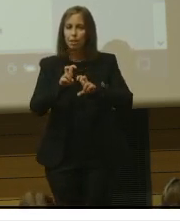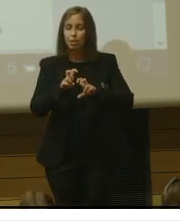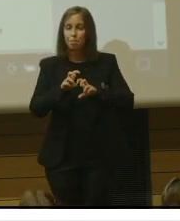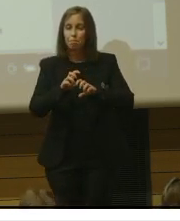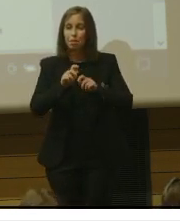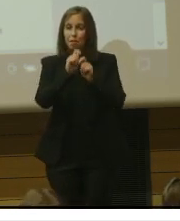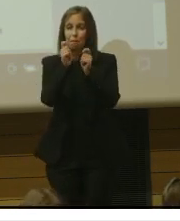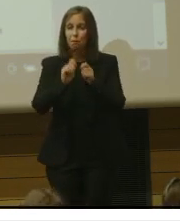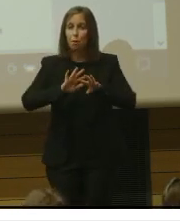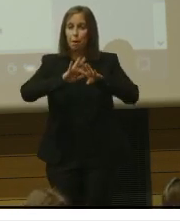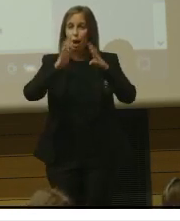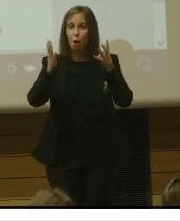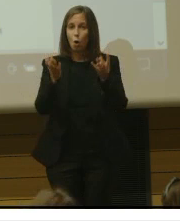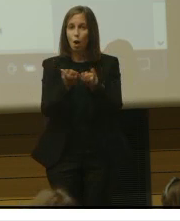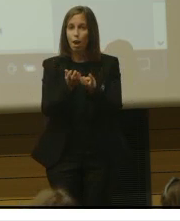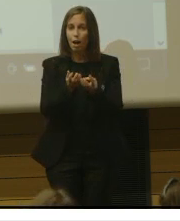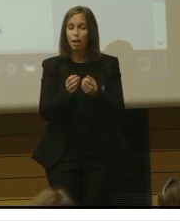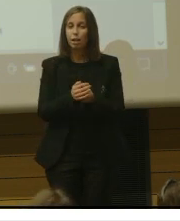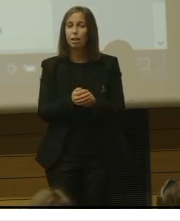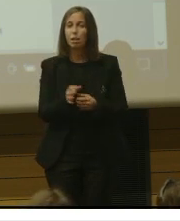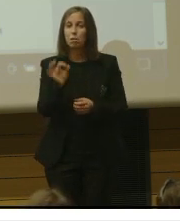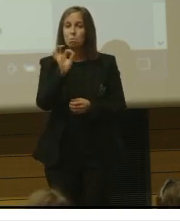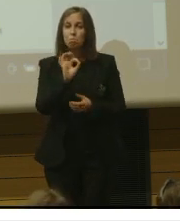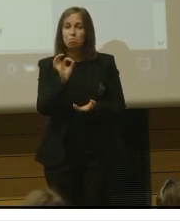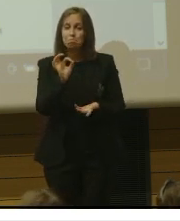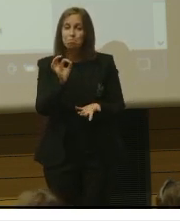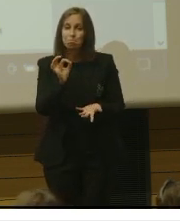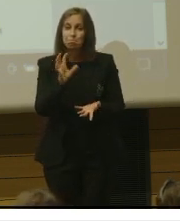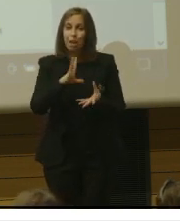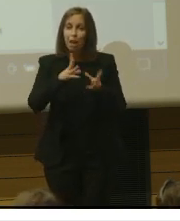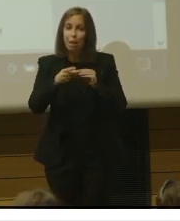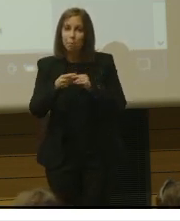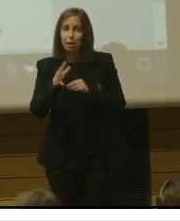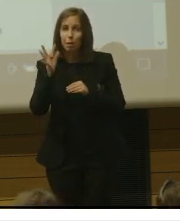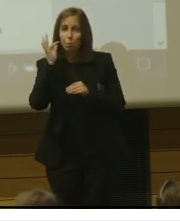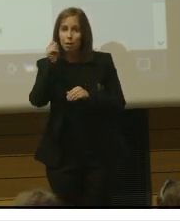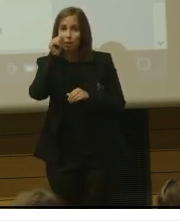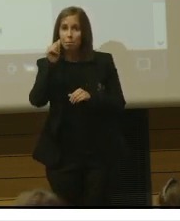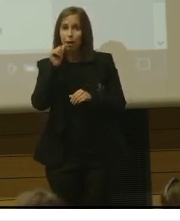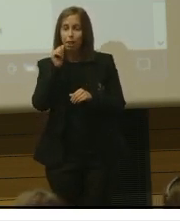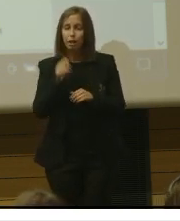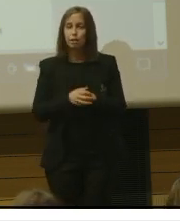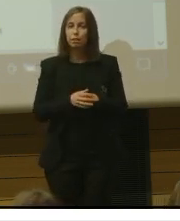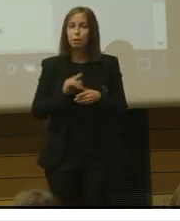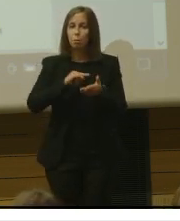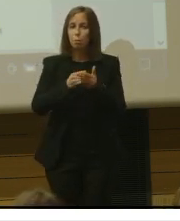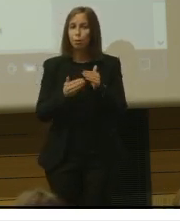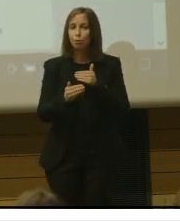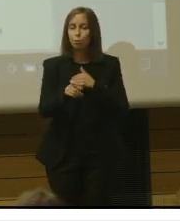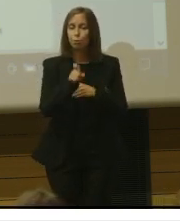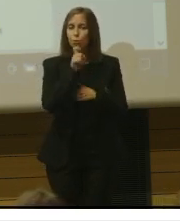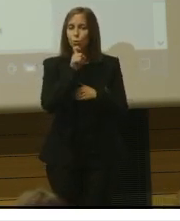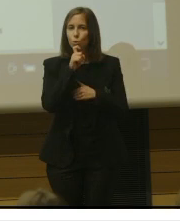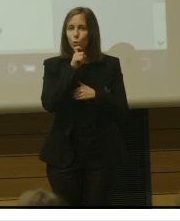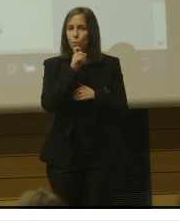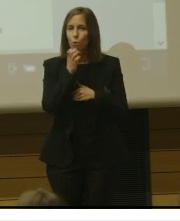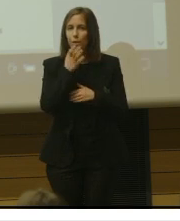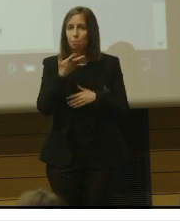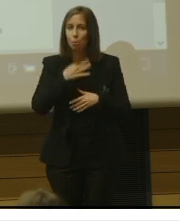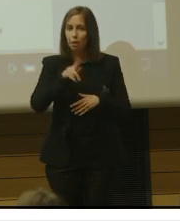online sería pues más acertado para estas mujeres, ¿no? Tenemos que valorarlo a ver en proyectos futuros si esto es